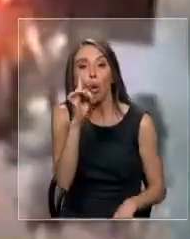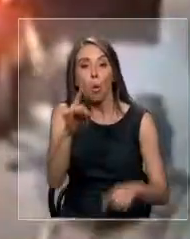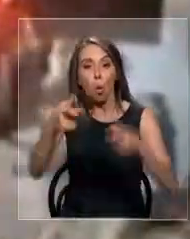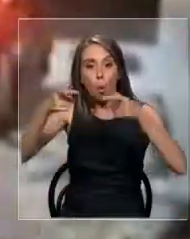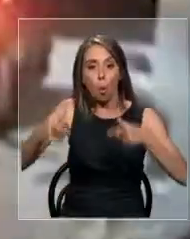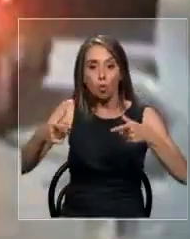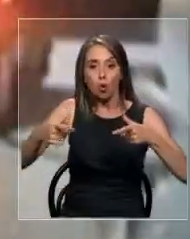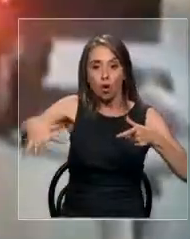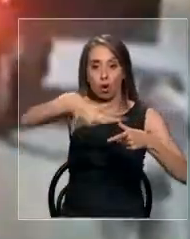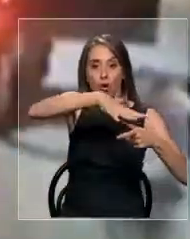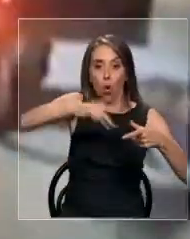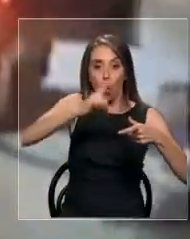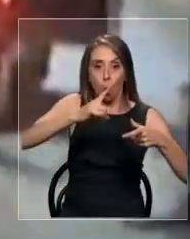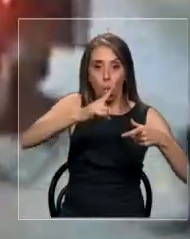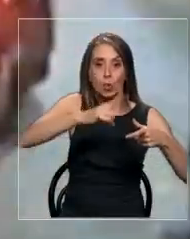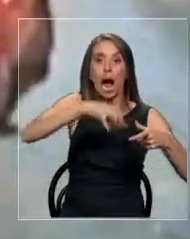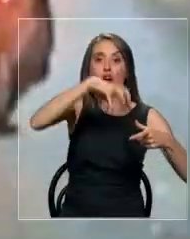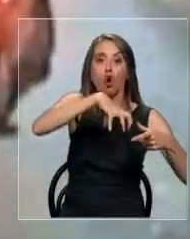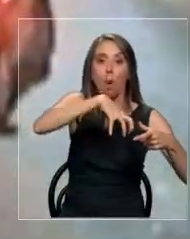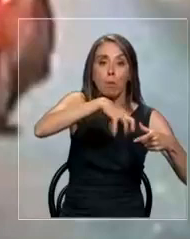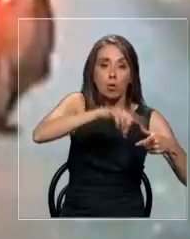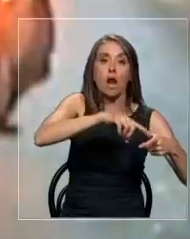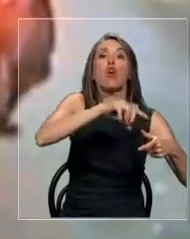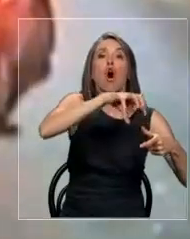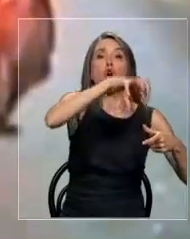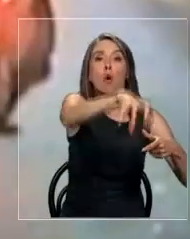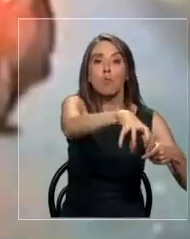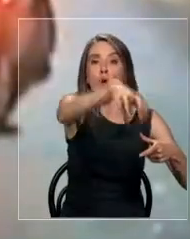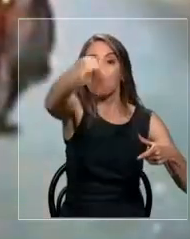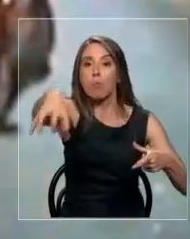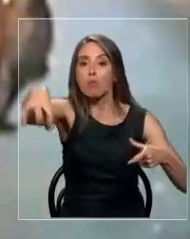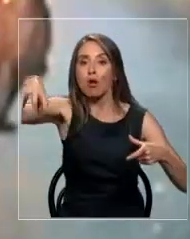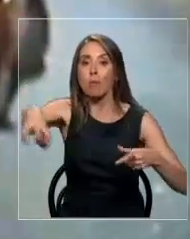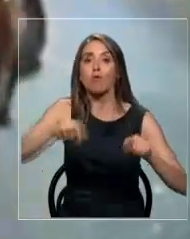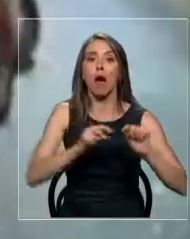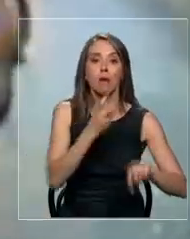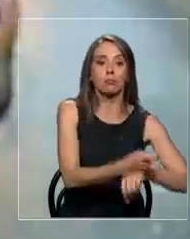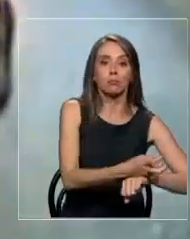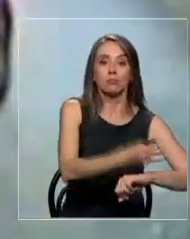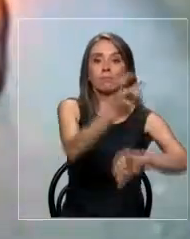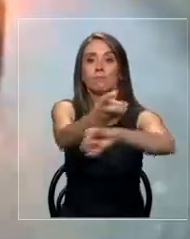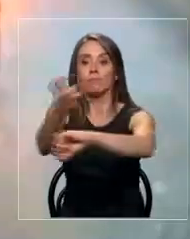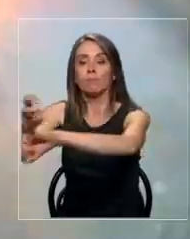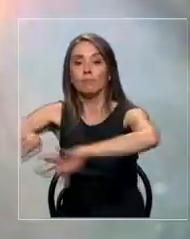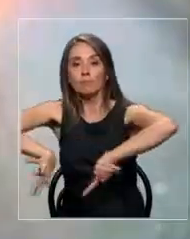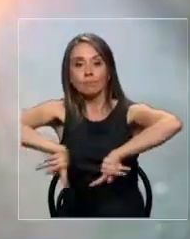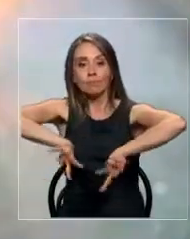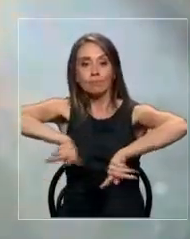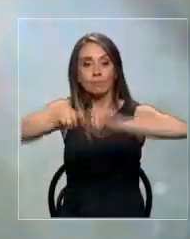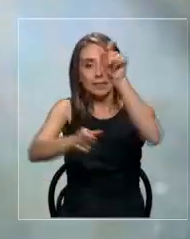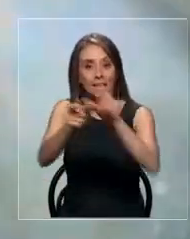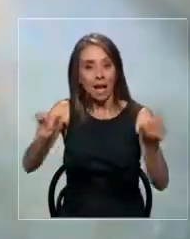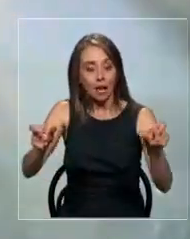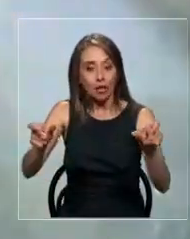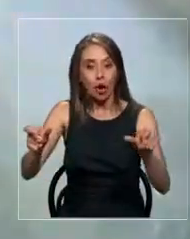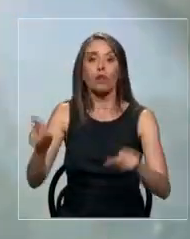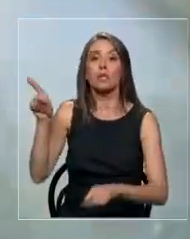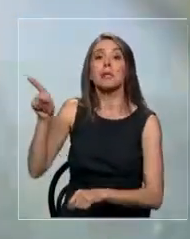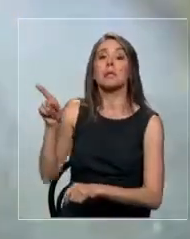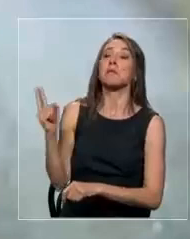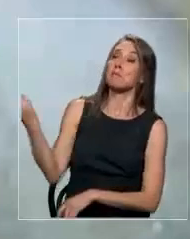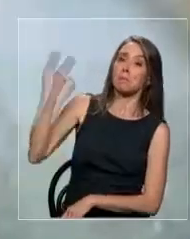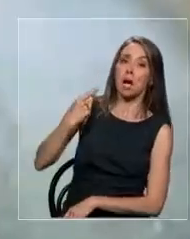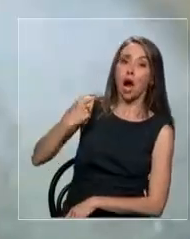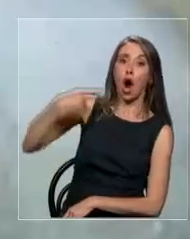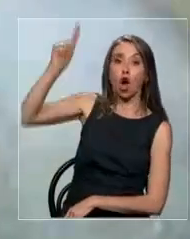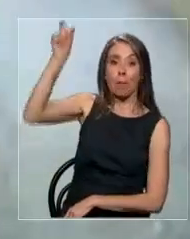territorio jurisdiccional, sino que están en permanente desplazamiento. Porque en el mercado criminal y al operar a partir del encargo de vehículos